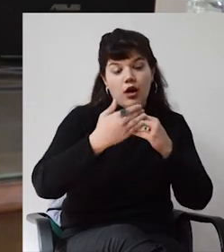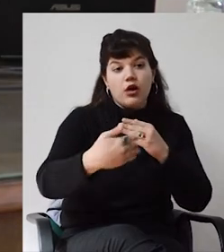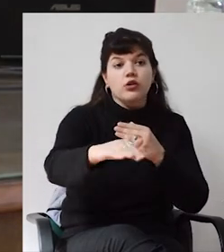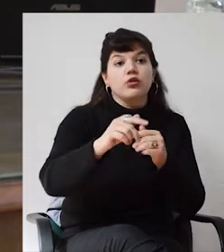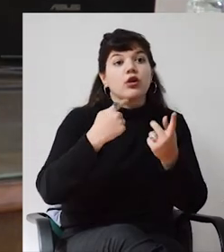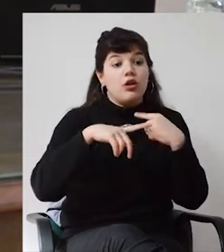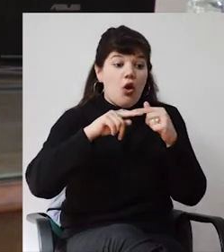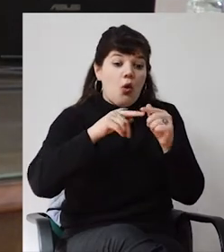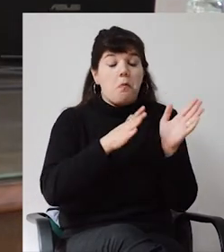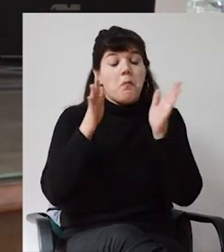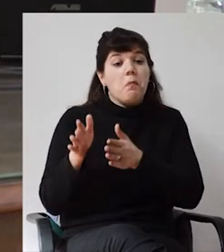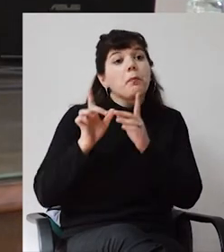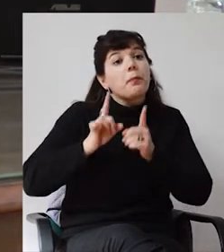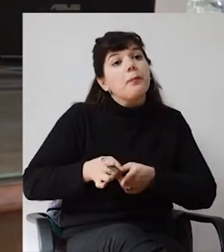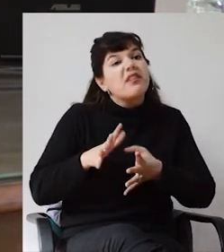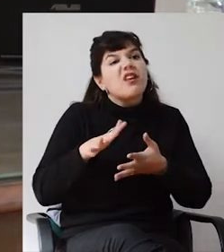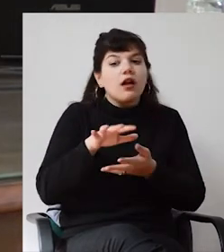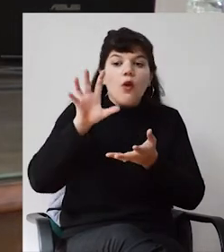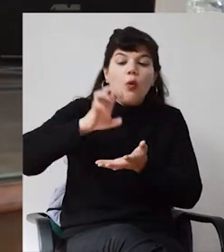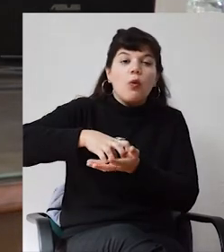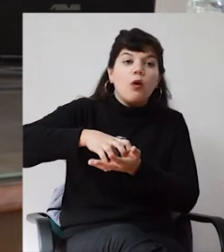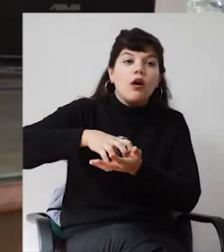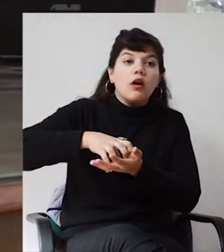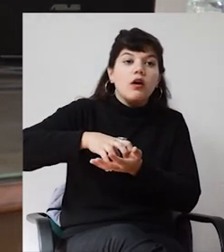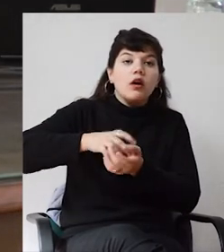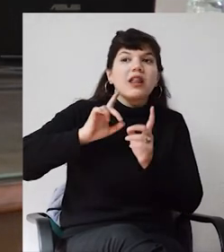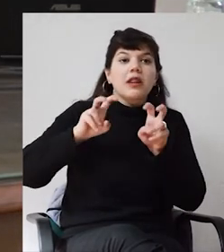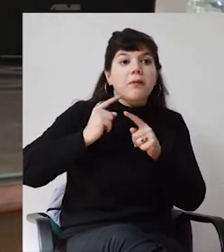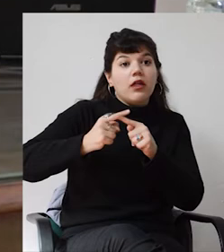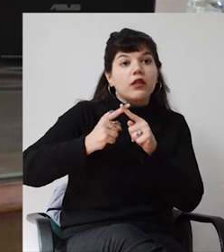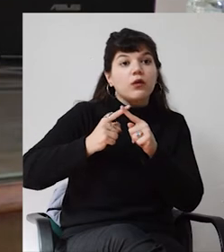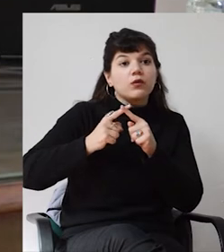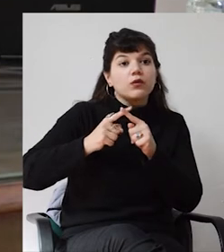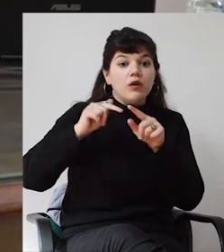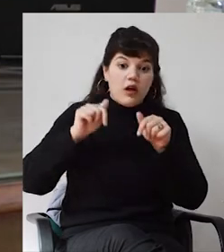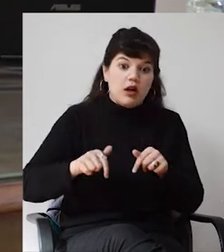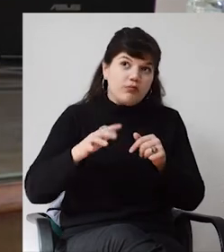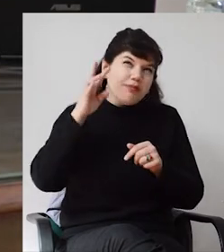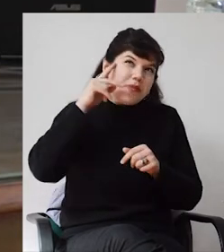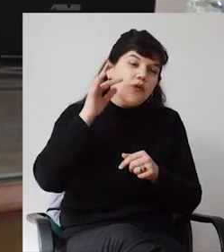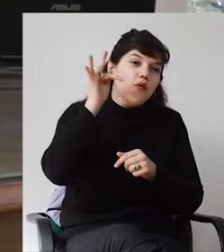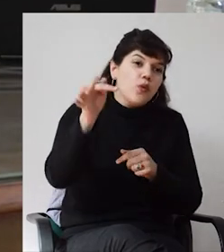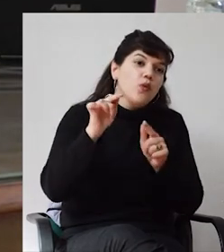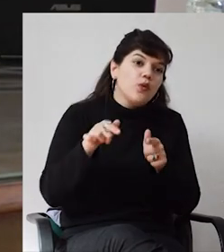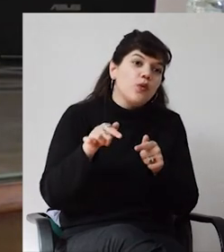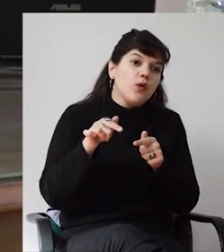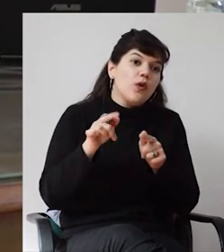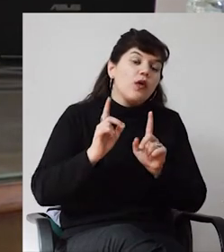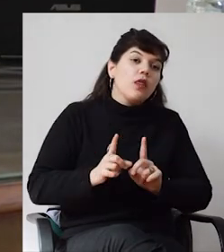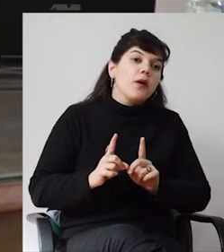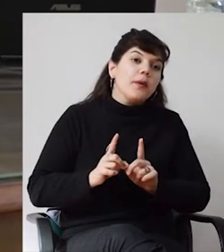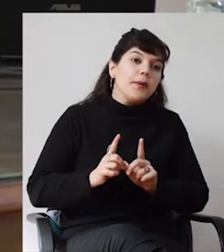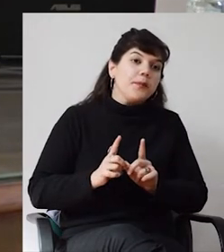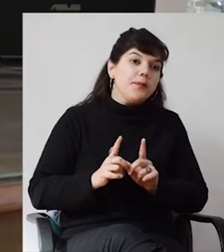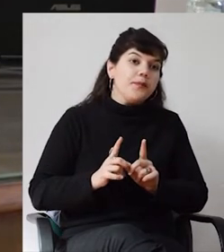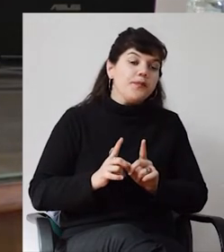próximos años? Y por otro lado, bueno, ¿qué lugar en la discusión de esta proyección debería